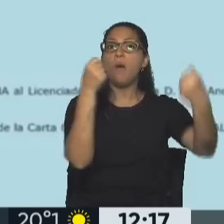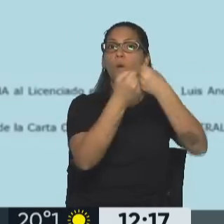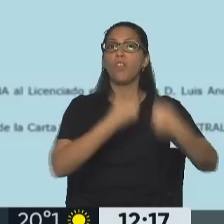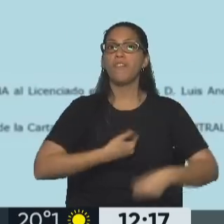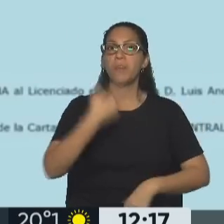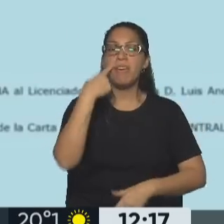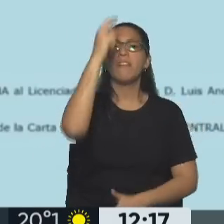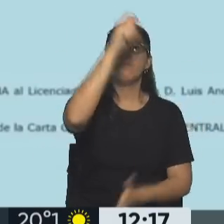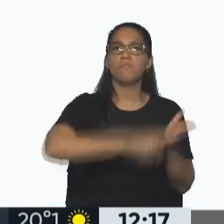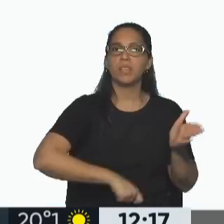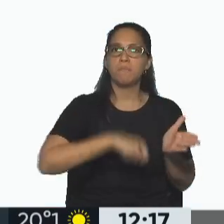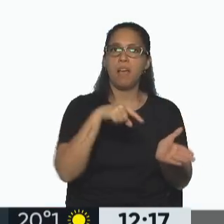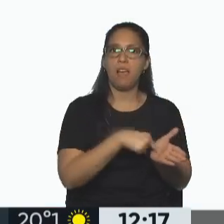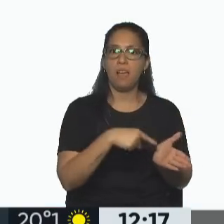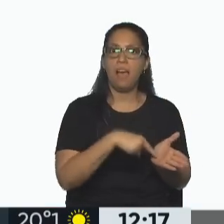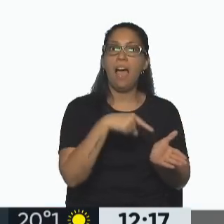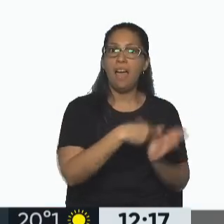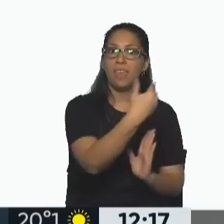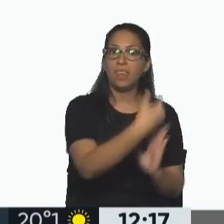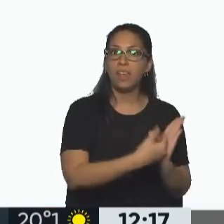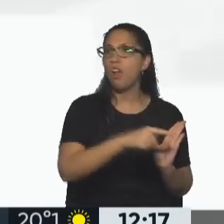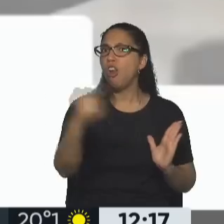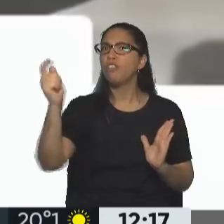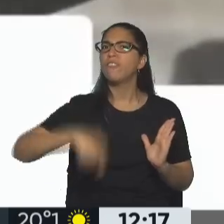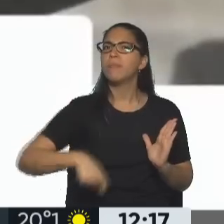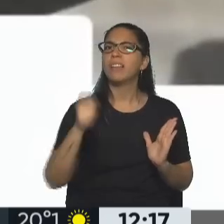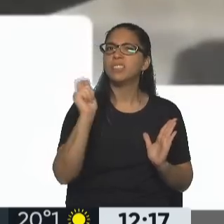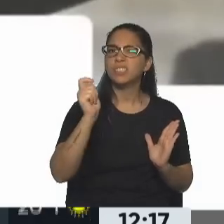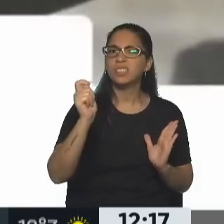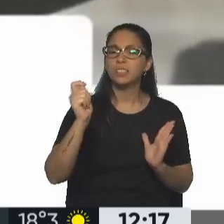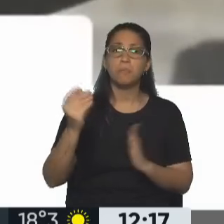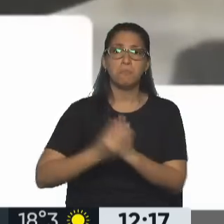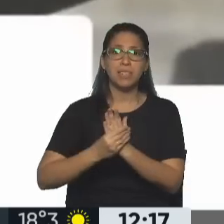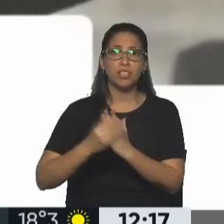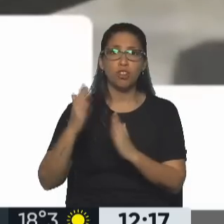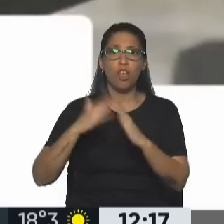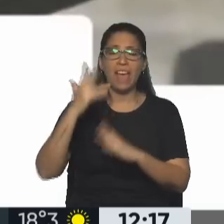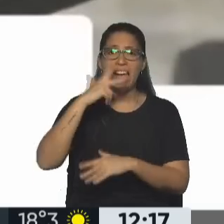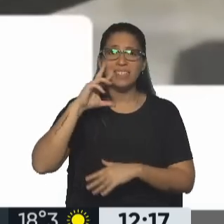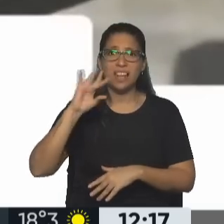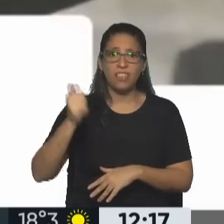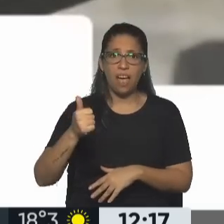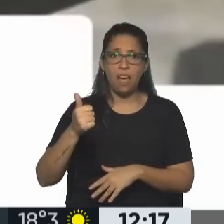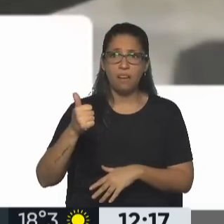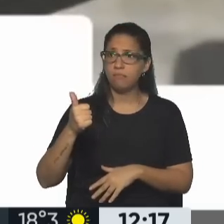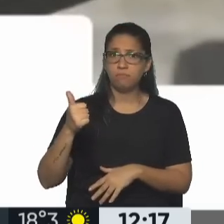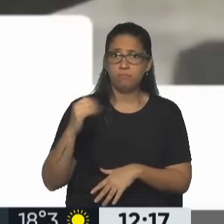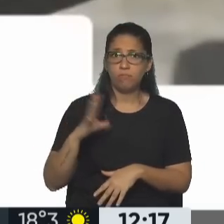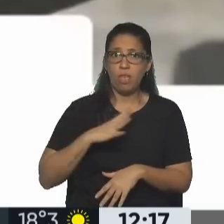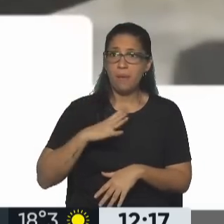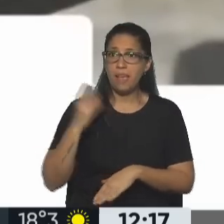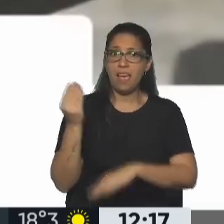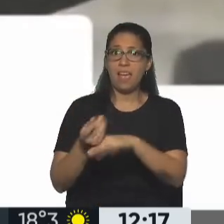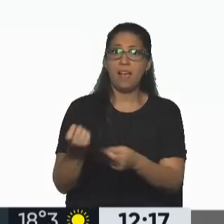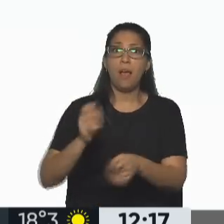Fondo Monetario Internacional. En ese acuerdo el otro firmante es nuevamente el ministro de Hacienda, quien seguía sin tener competencia en materia de gestión